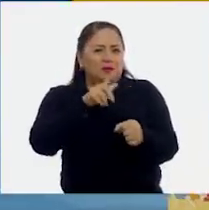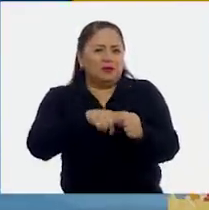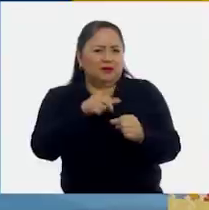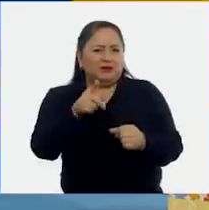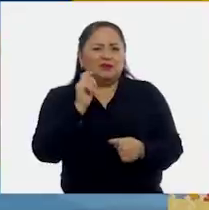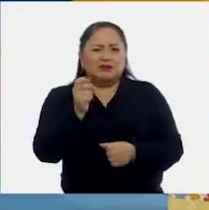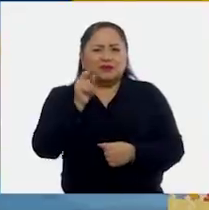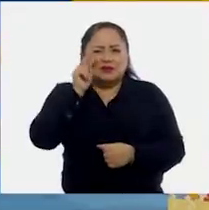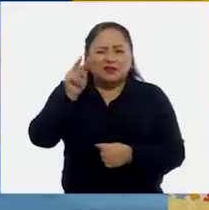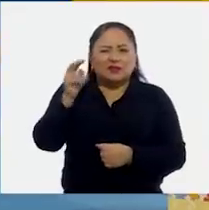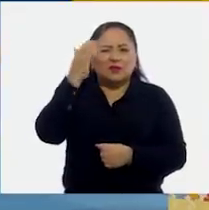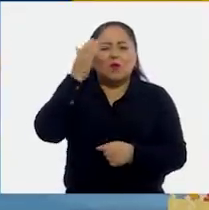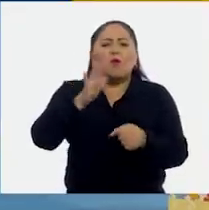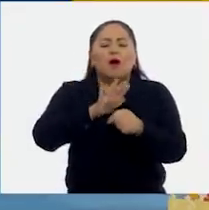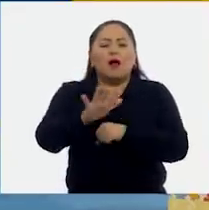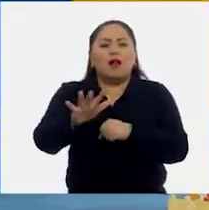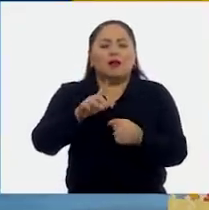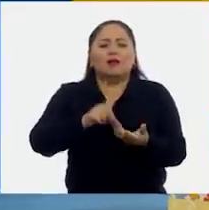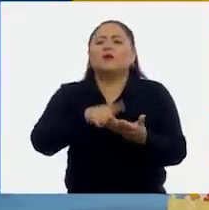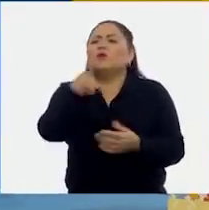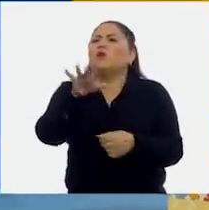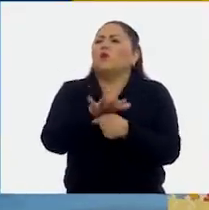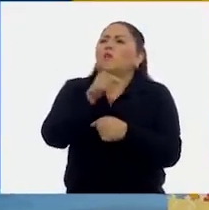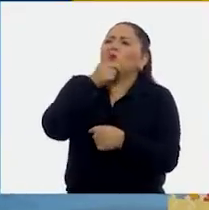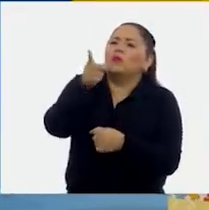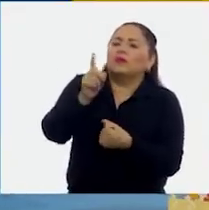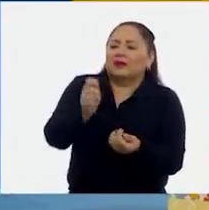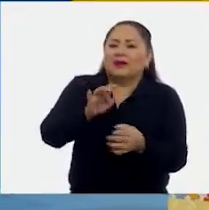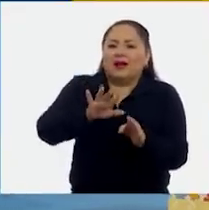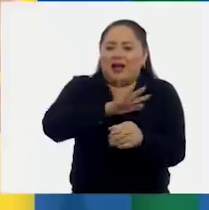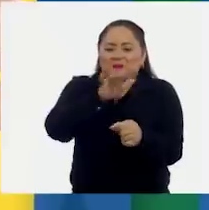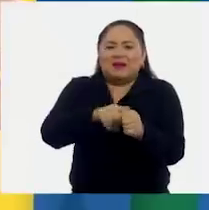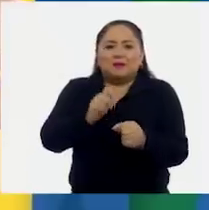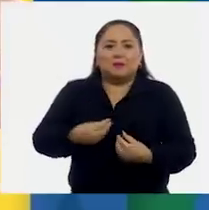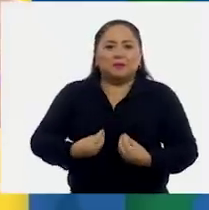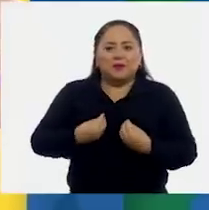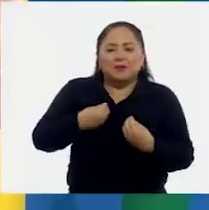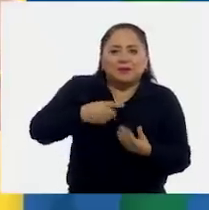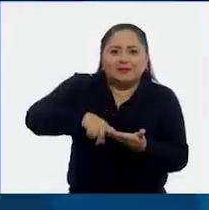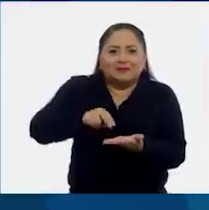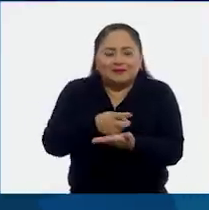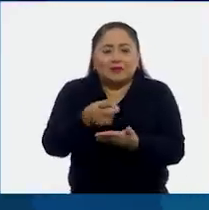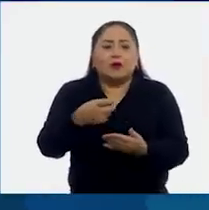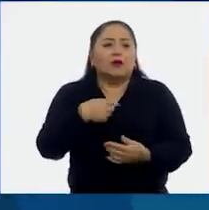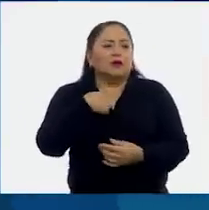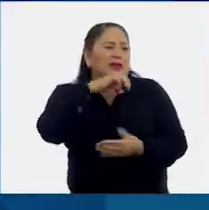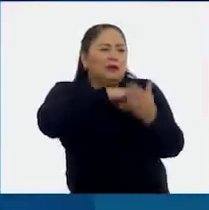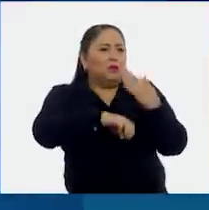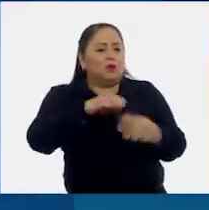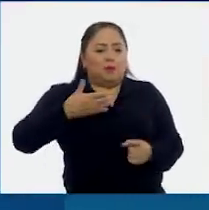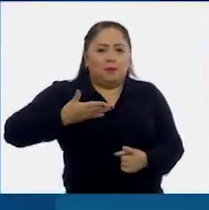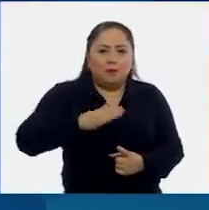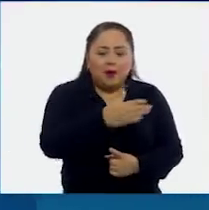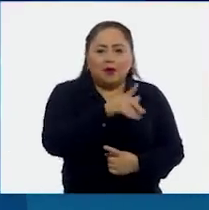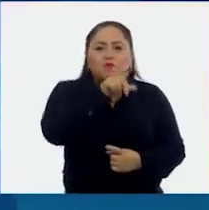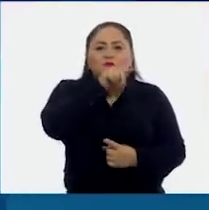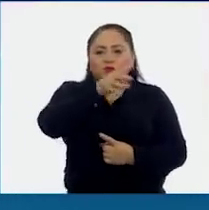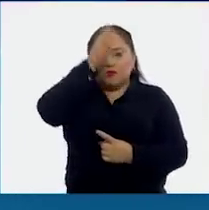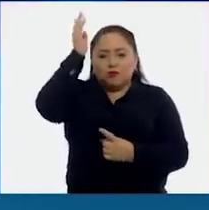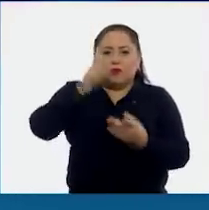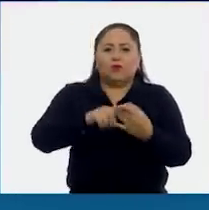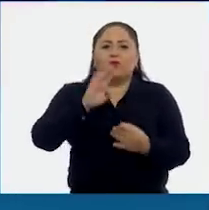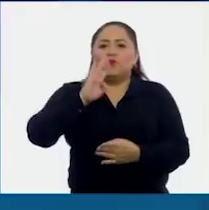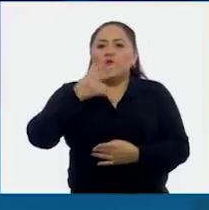conocen. ¿Cuáles pueden mencionar en este momento? Yo pienso en peces, gallos,